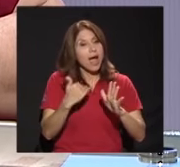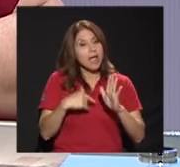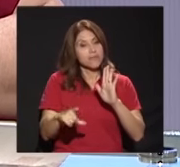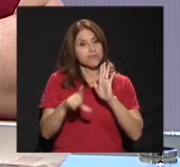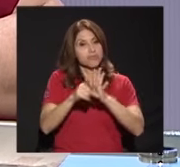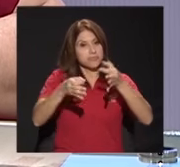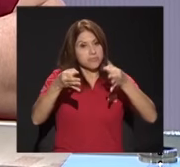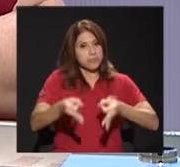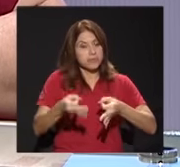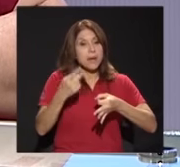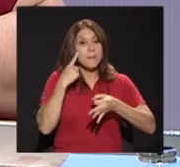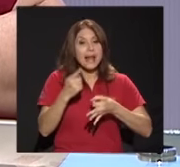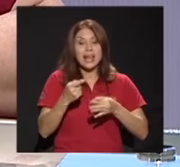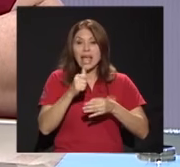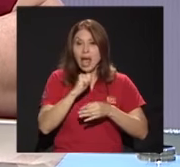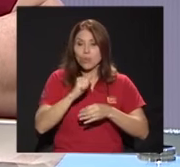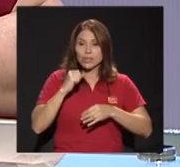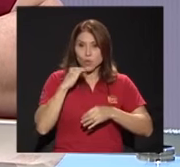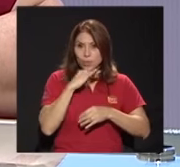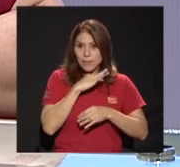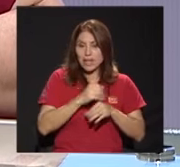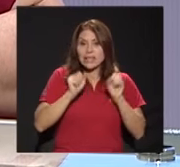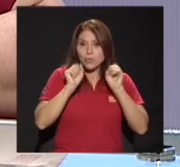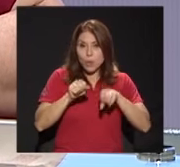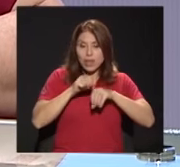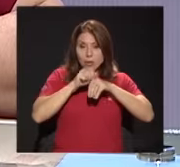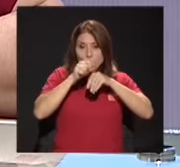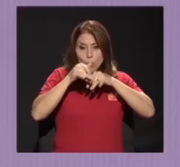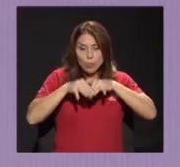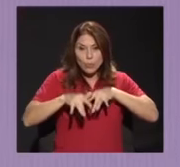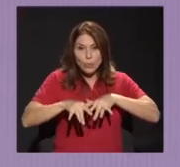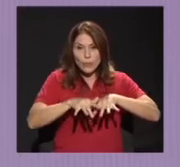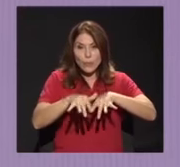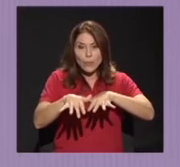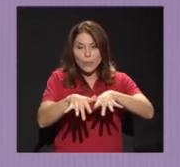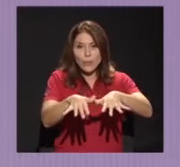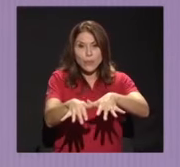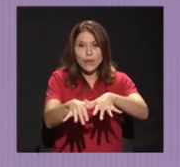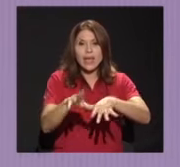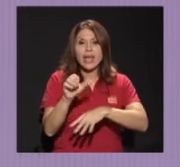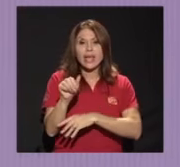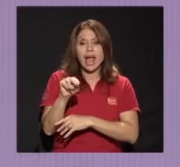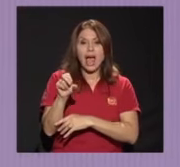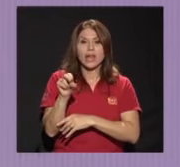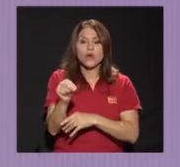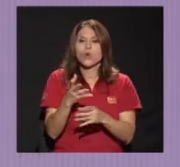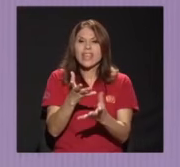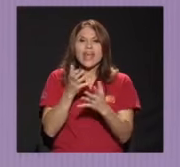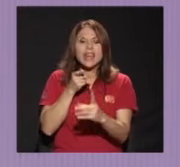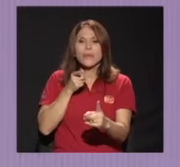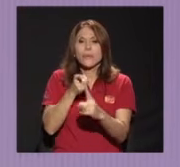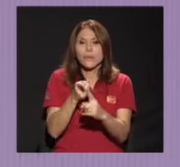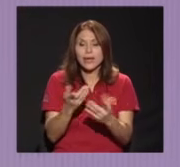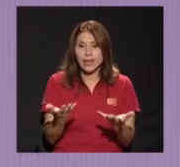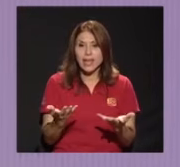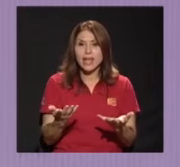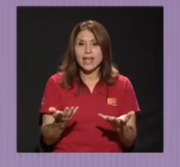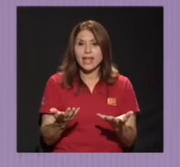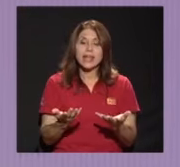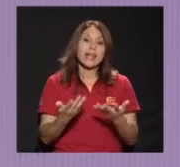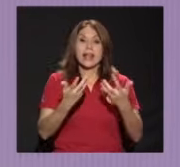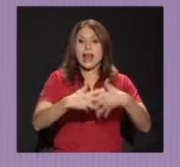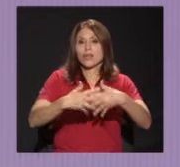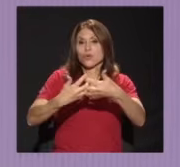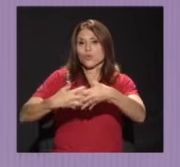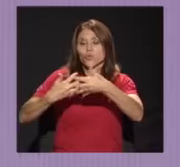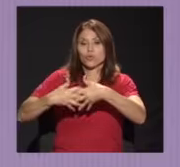para verter las aguas contaminadas, ¿verdad?, que eso ya actualmente está normado, lo que busca el canon es precisamente que la